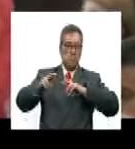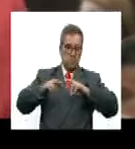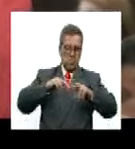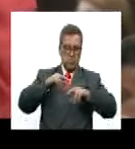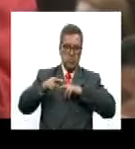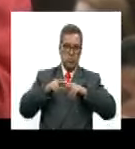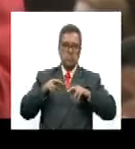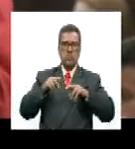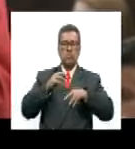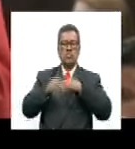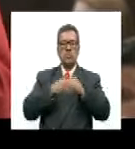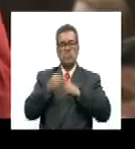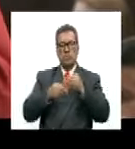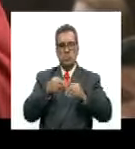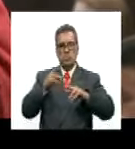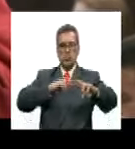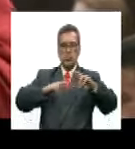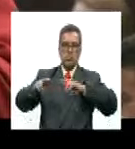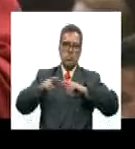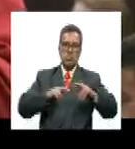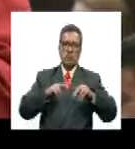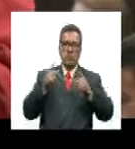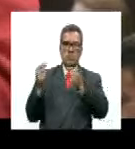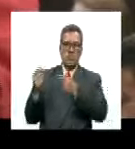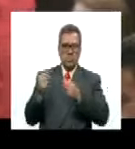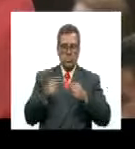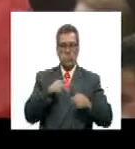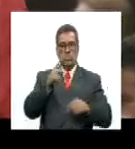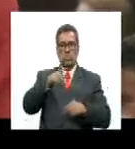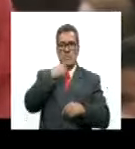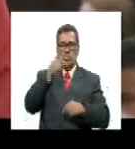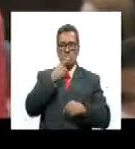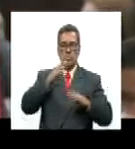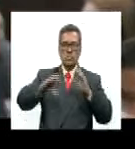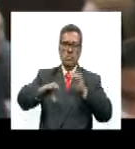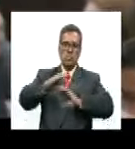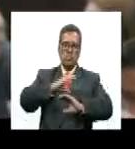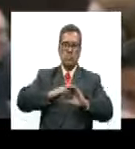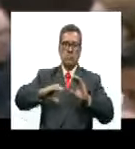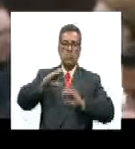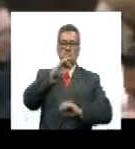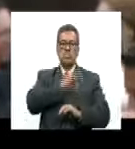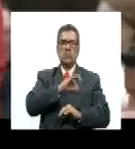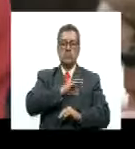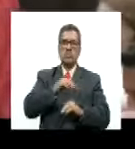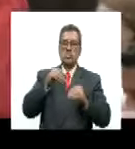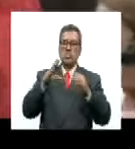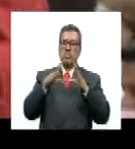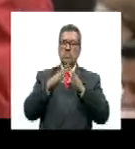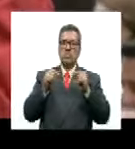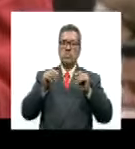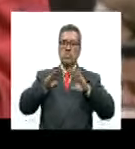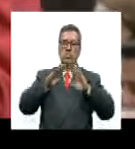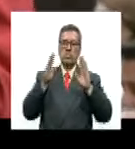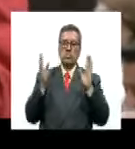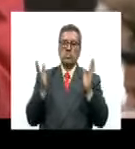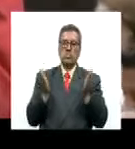relacionándose o estableciendo relaciones económicas, políticas, culturales y sociales con todo el